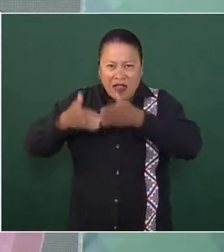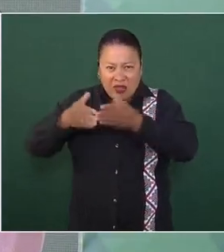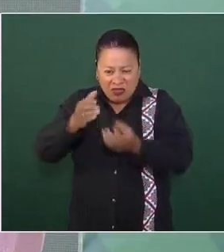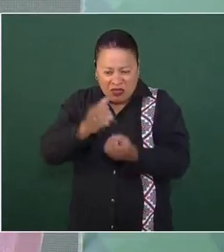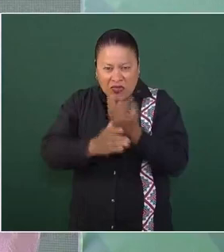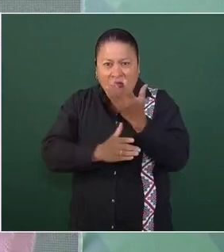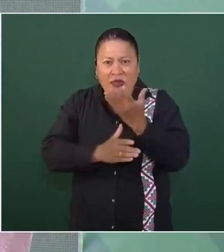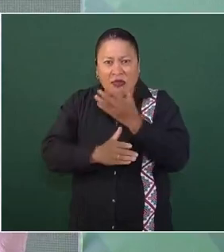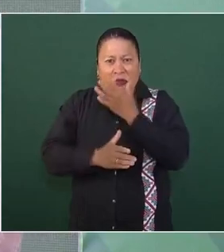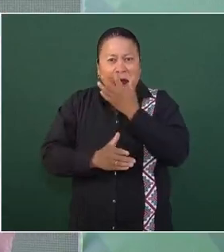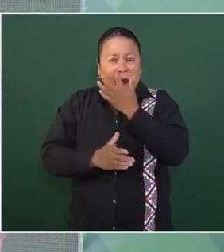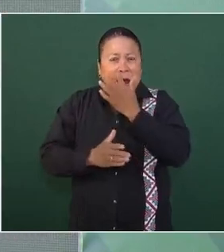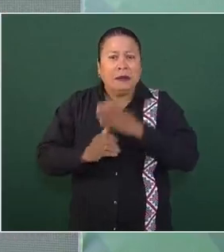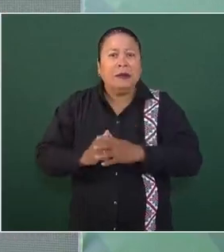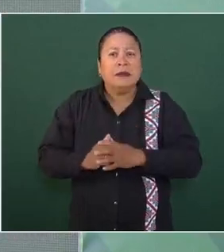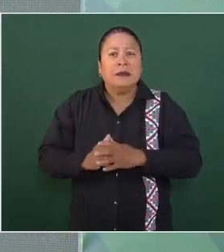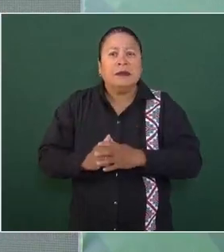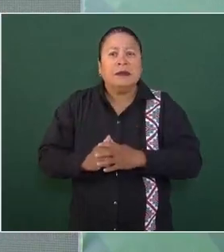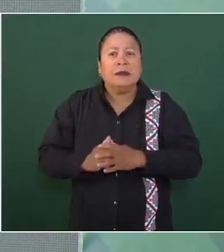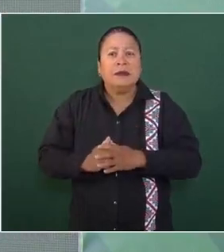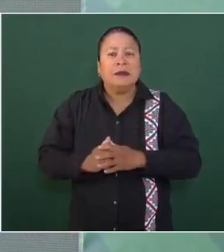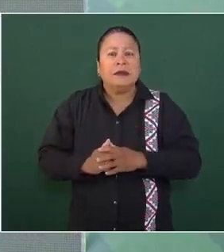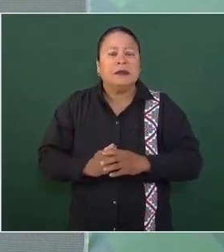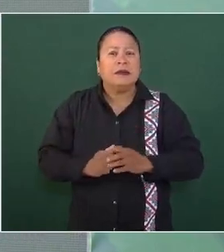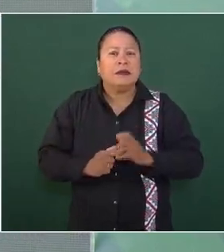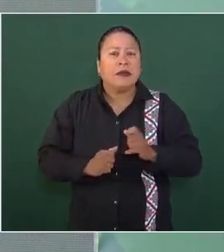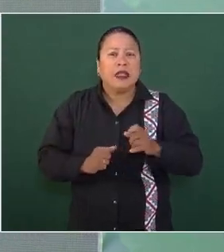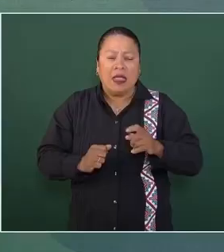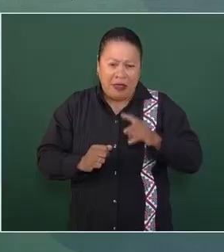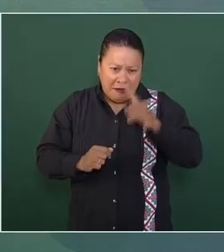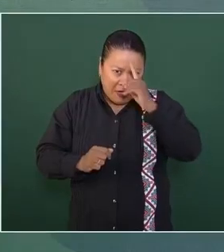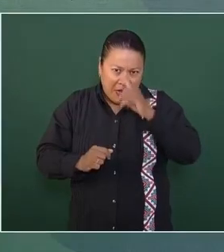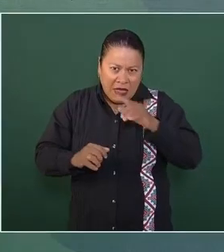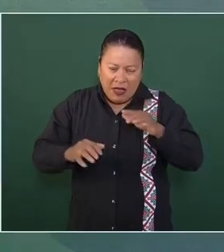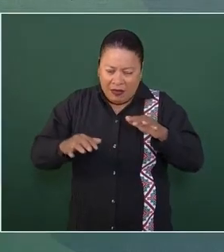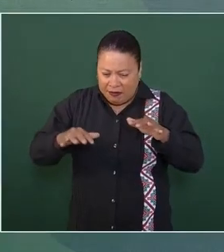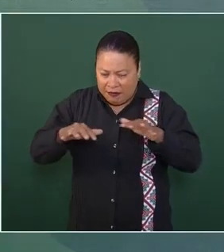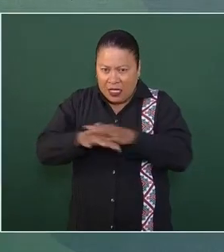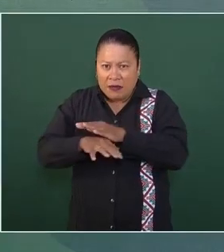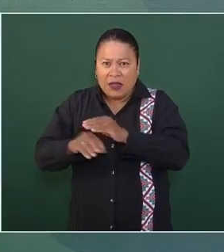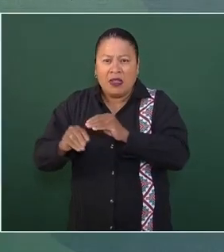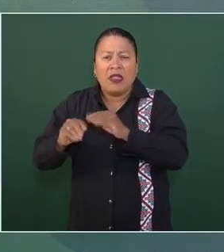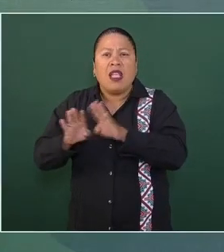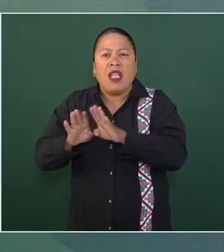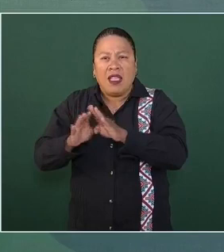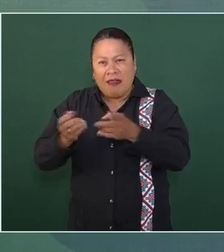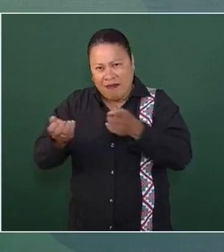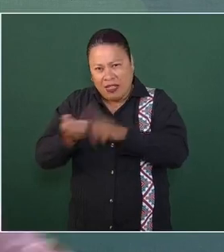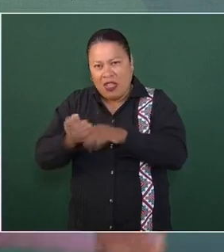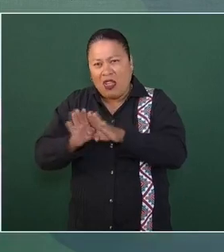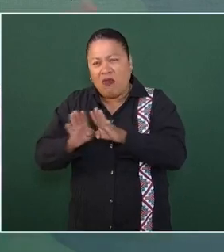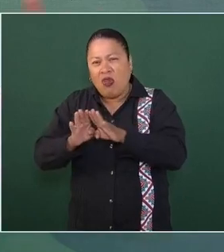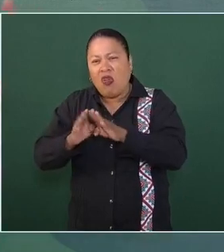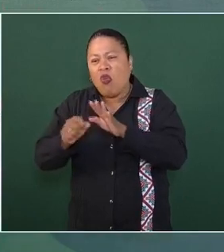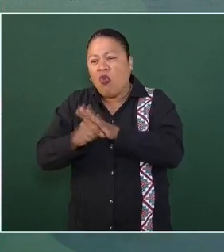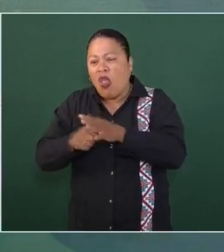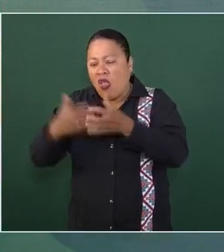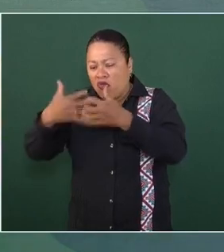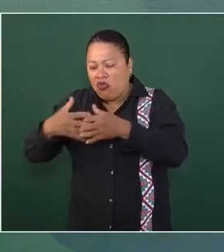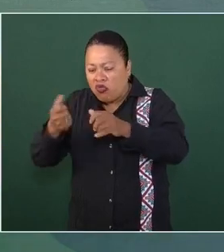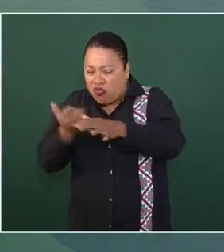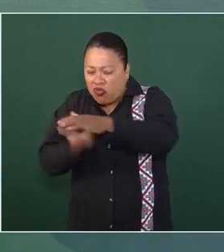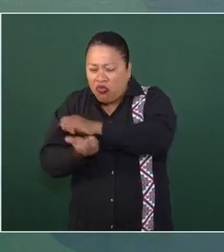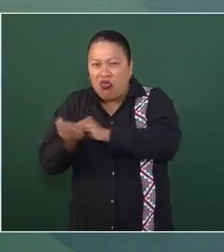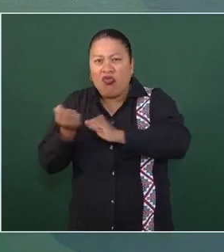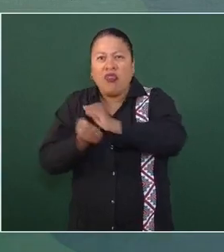van a moverse con hidrógeno verde y todo esto se va a producir